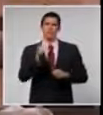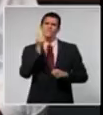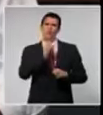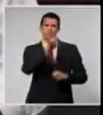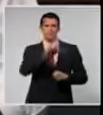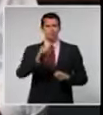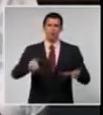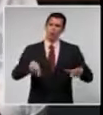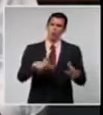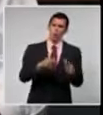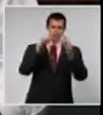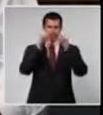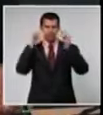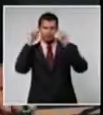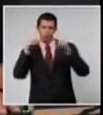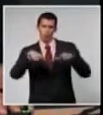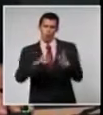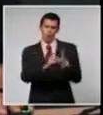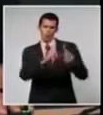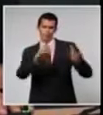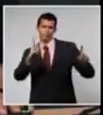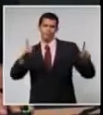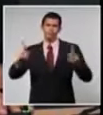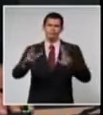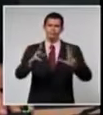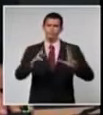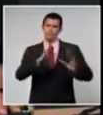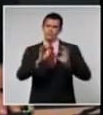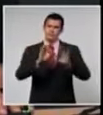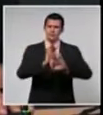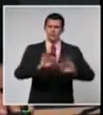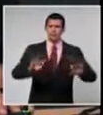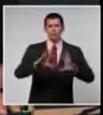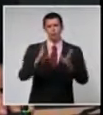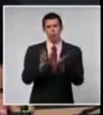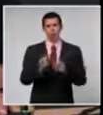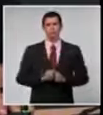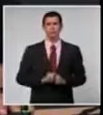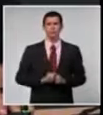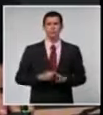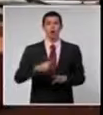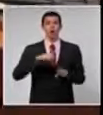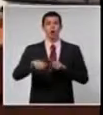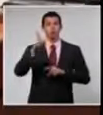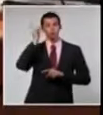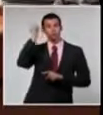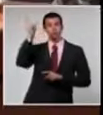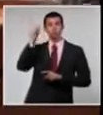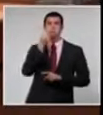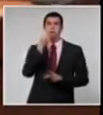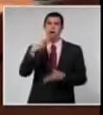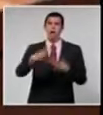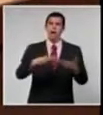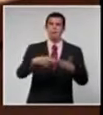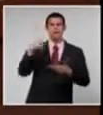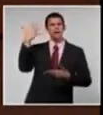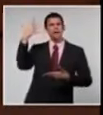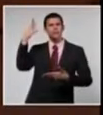otros servicios extrahoteleros se perfilan también como opciones viables para posibilitar el sano disfrute de la población y a la